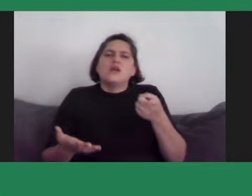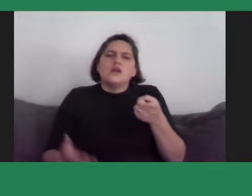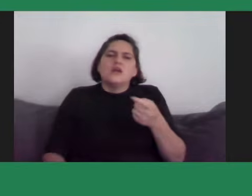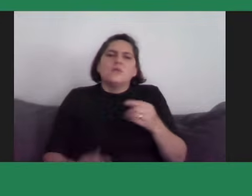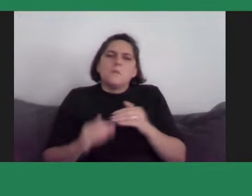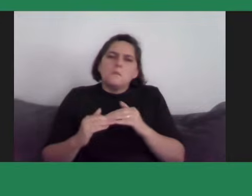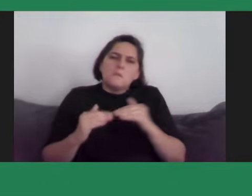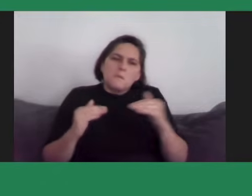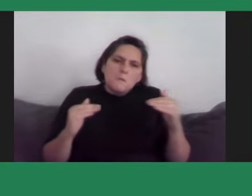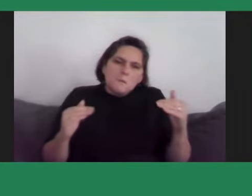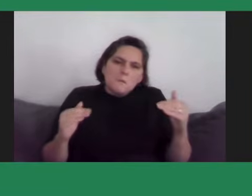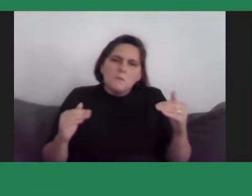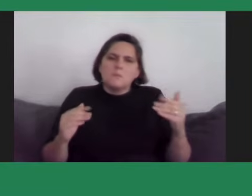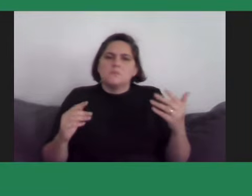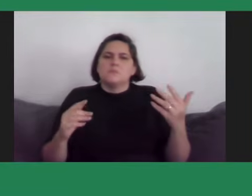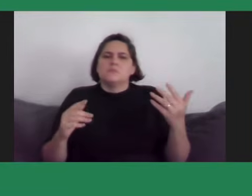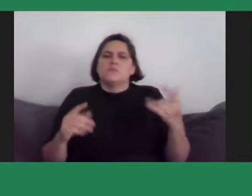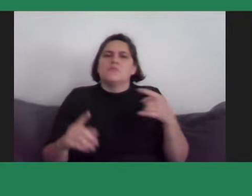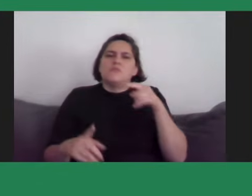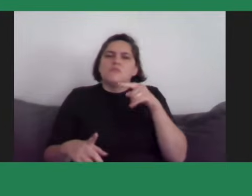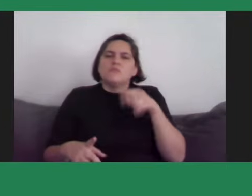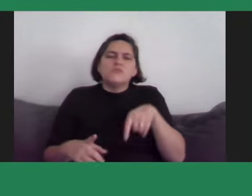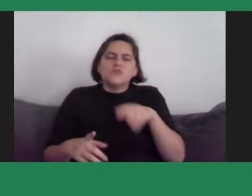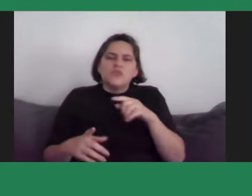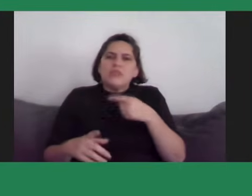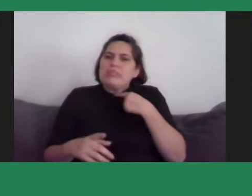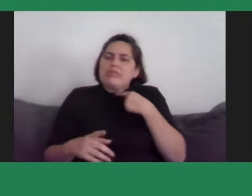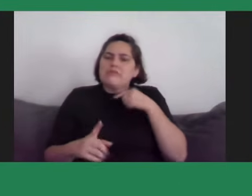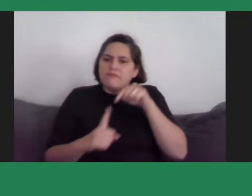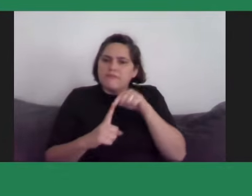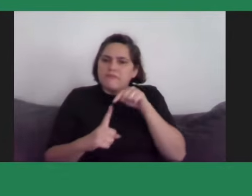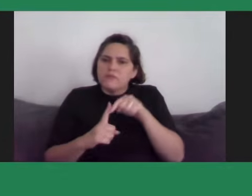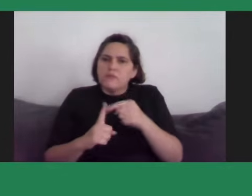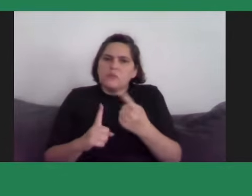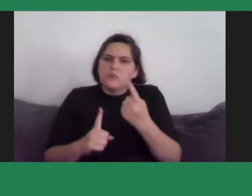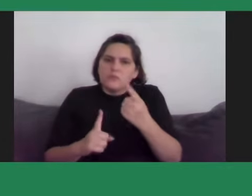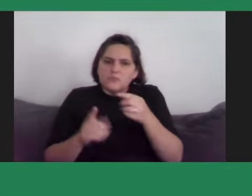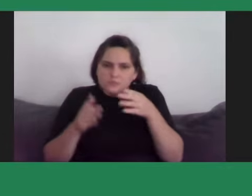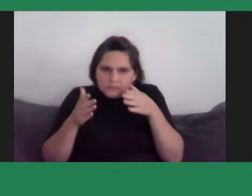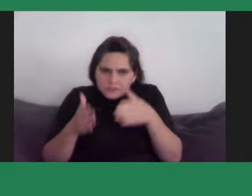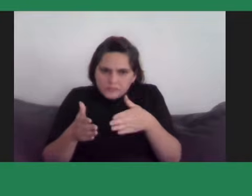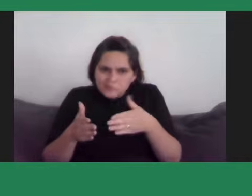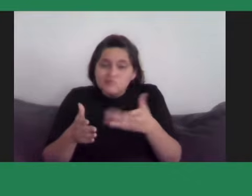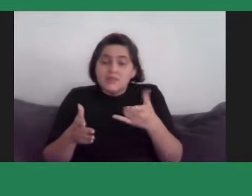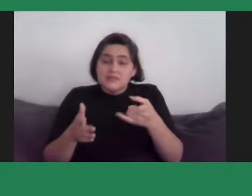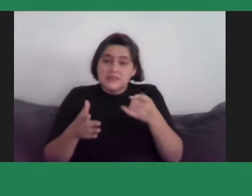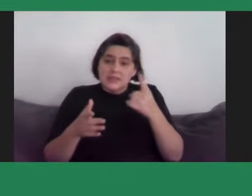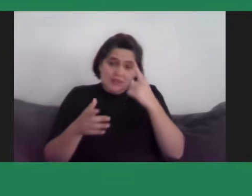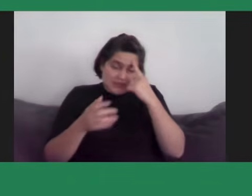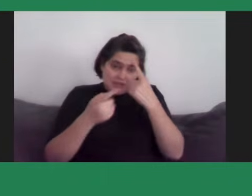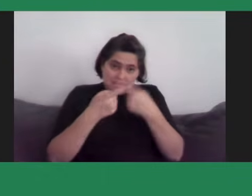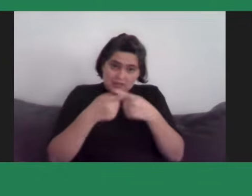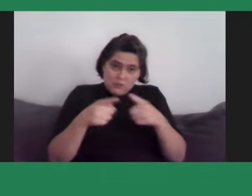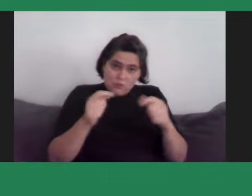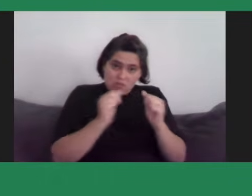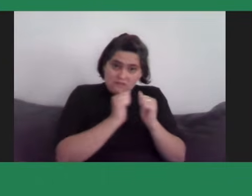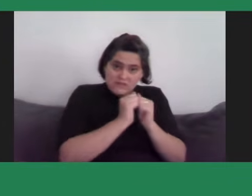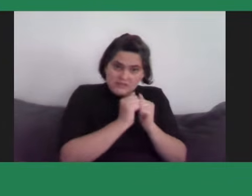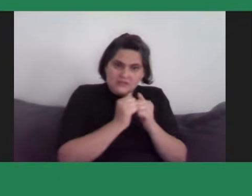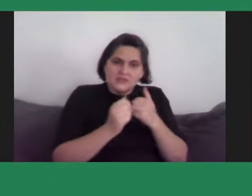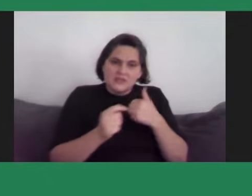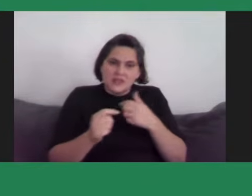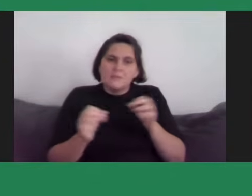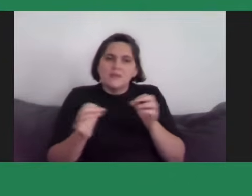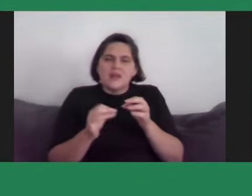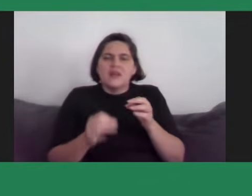intereses restrictivos, que más bien del punto de vista de la neurodiversidad, de la neurodivergencia, hablamos de intereses